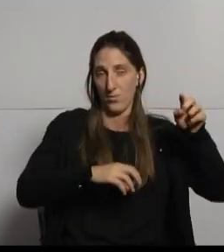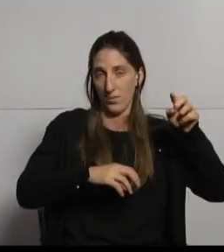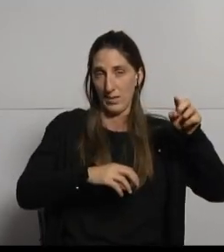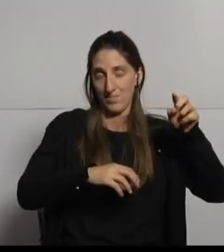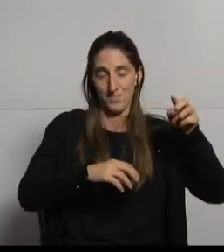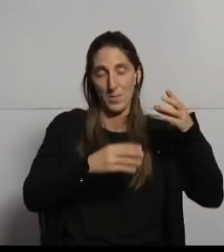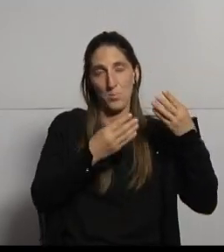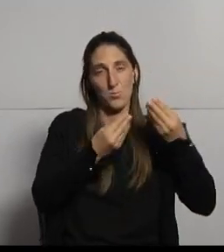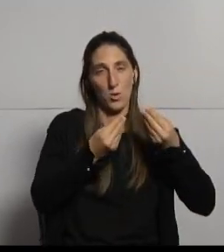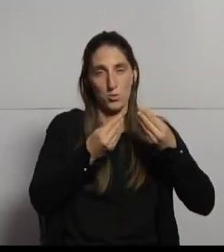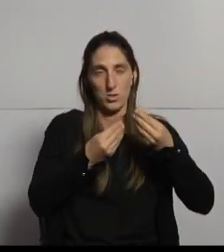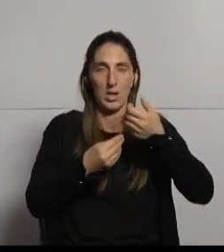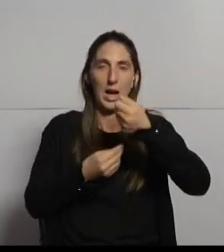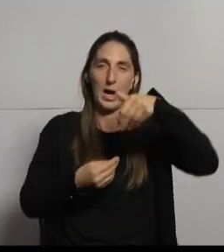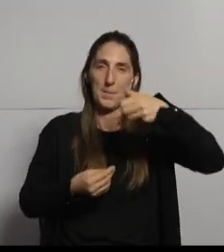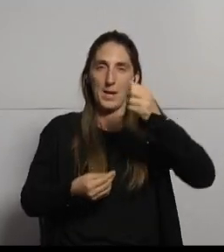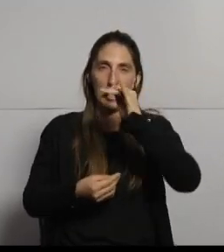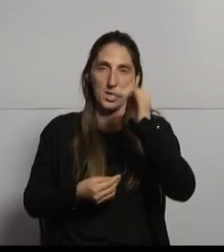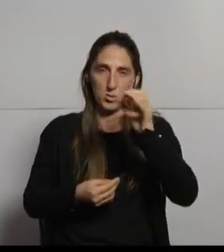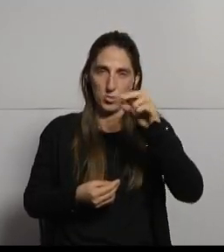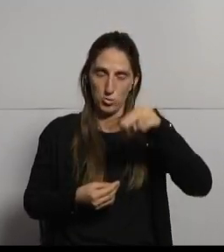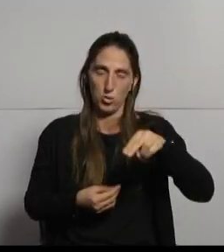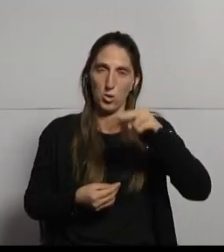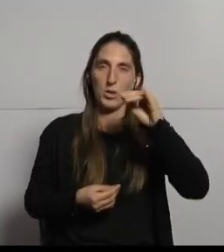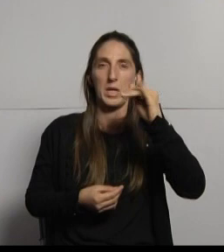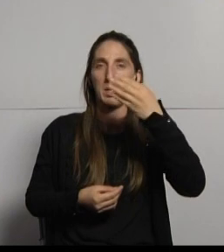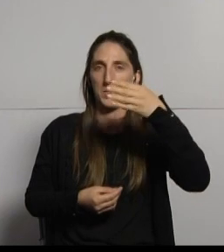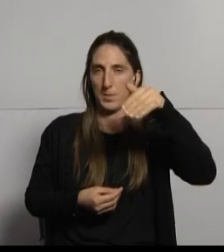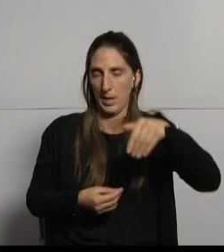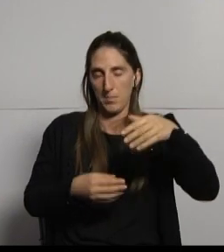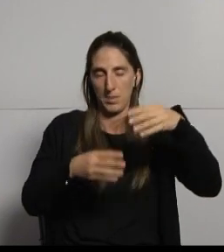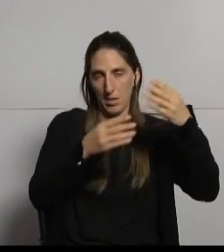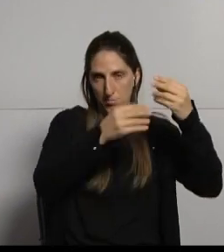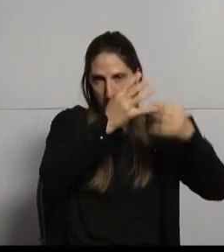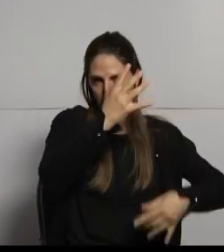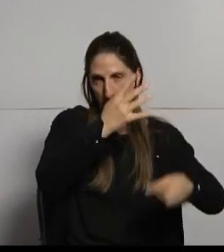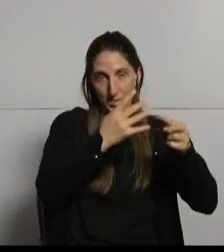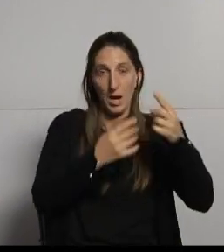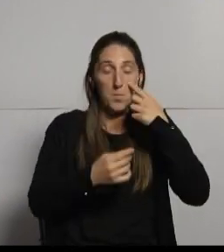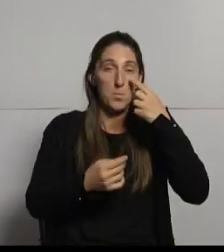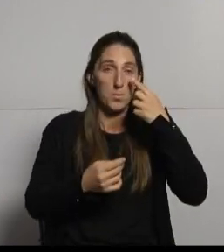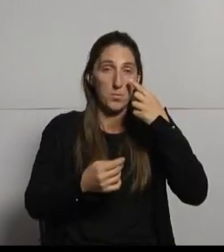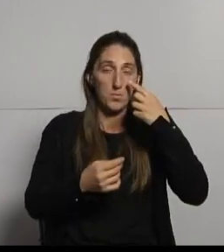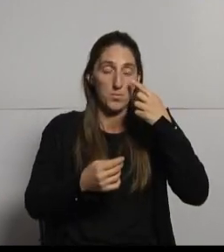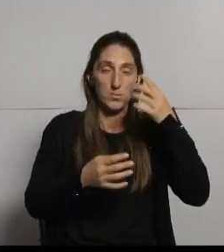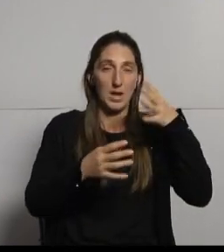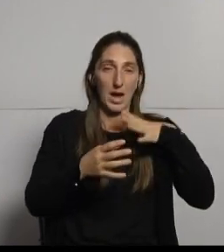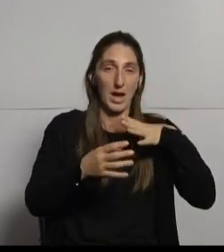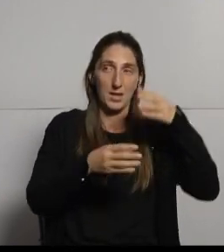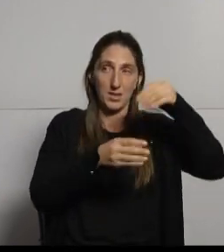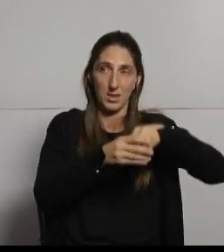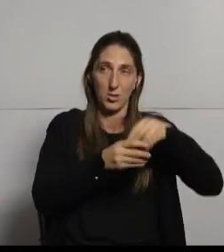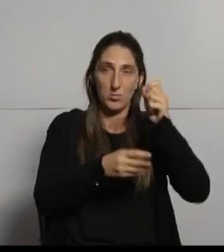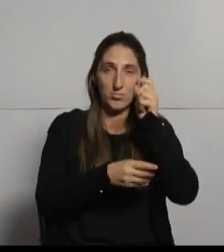muchas plataformas, está Amazon, IBM, Google Cloud y un montón de plataformas más que ya proveen capacidades especializadas donde de